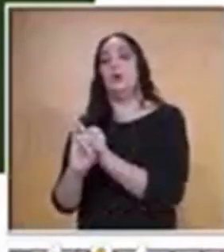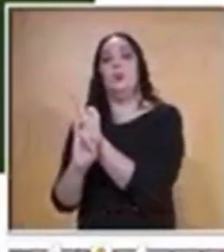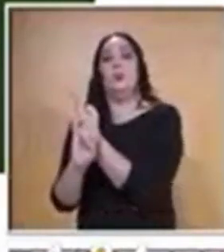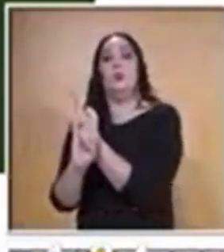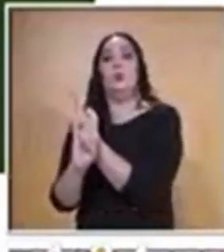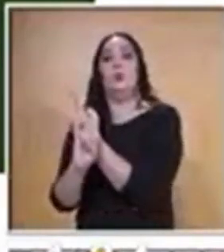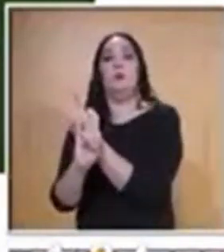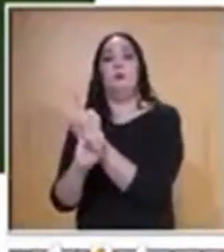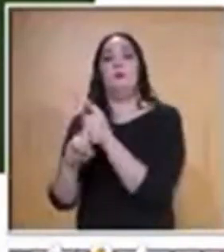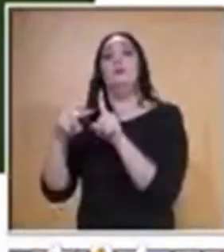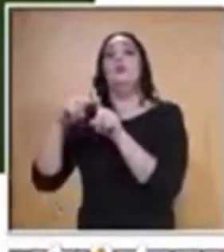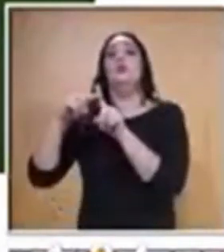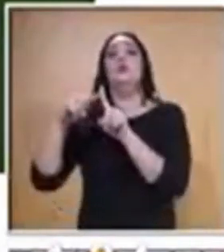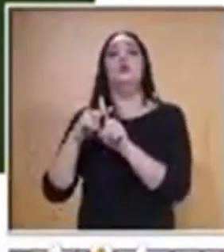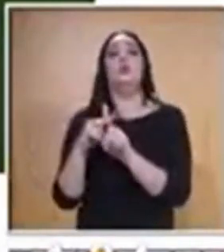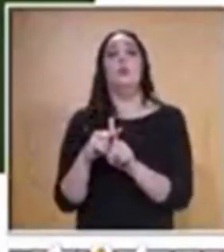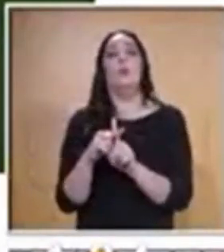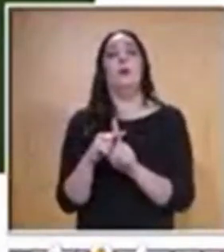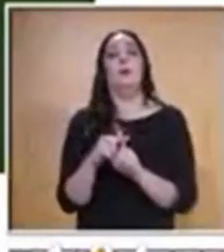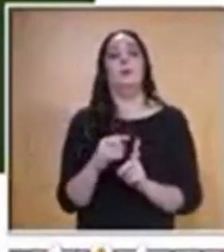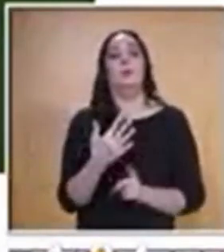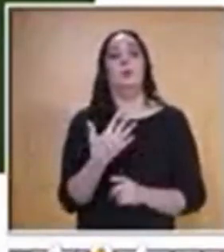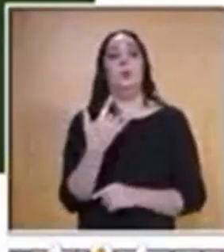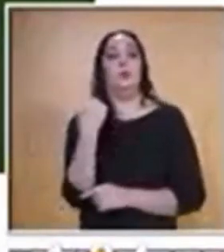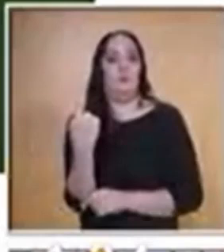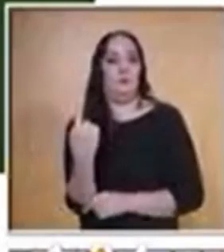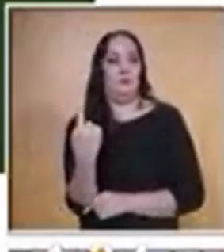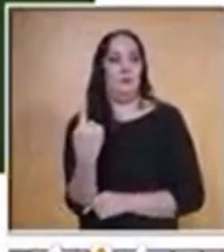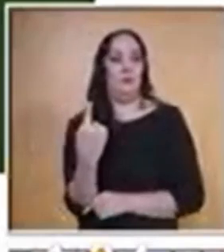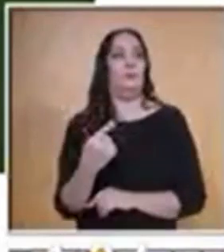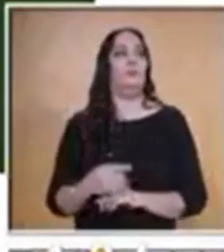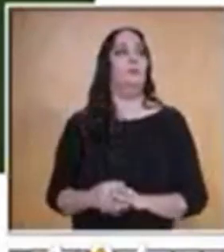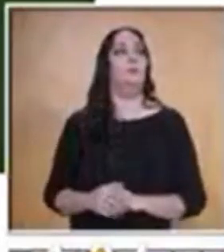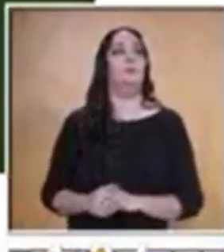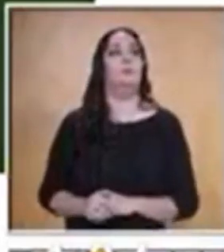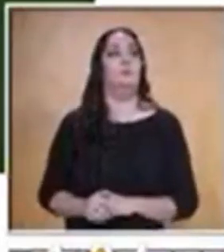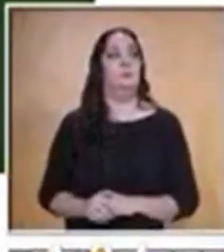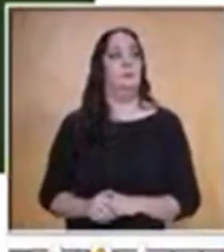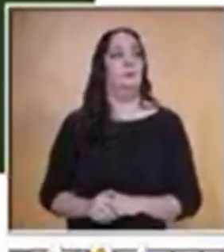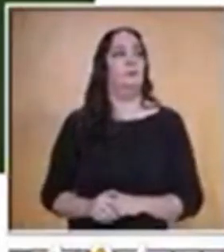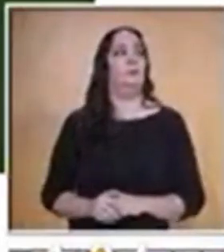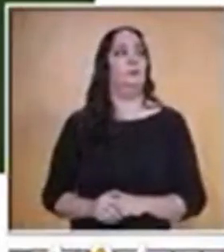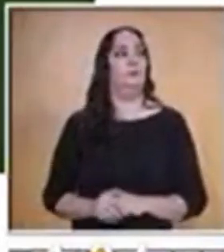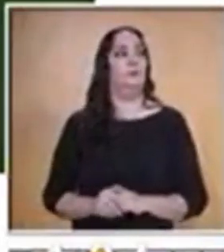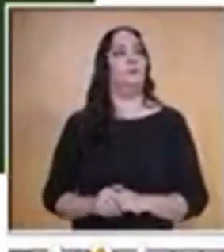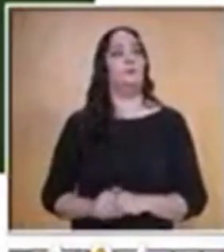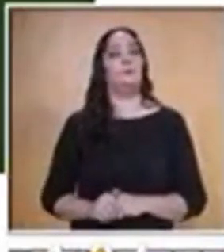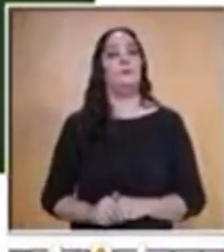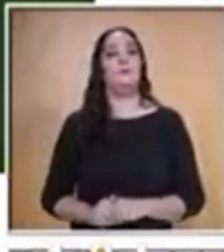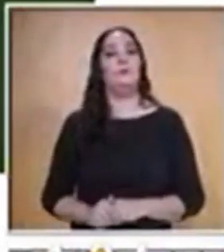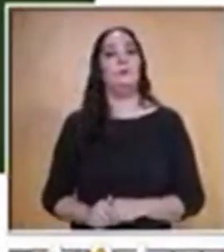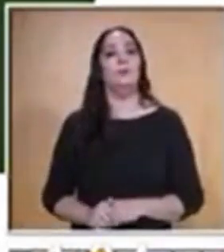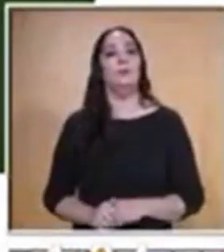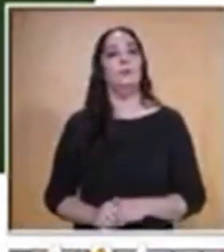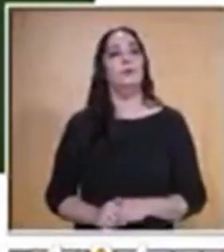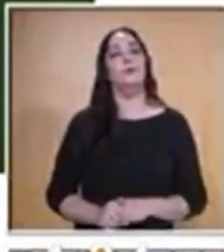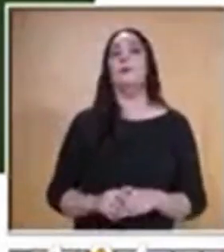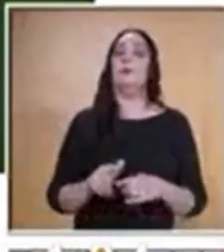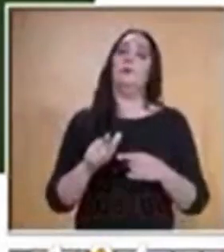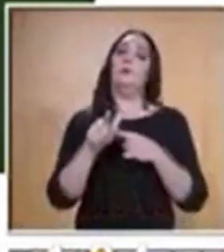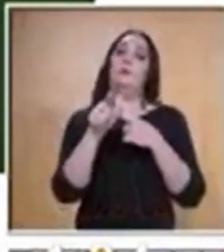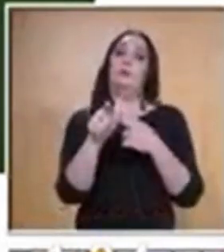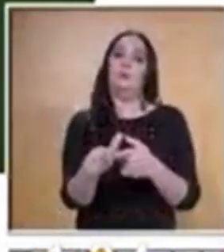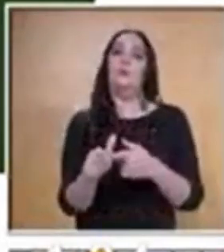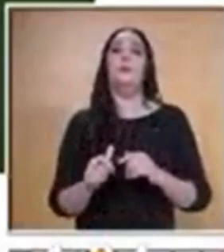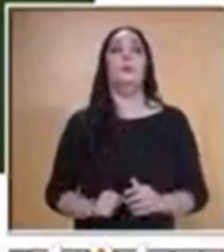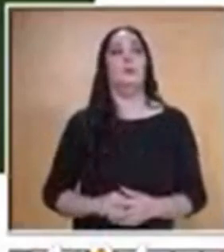lo tanto se suma y es 51. 5 minutos. Hay que cerrar la clase. ¿Continuamos?